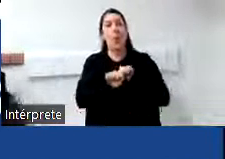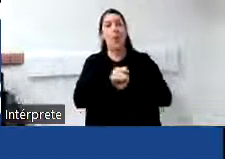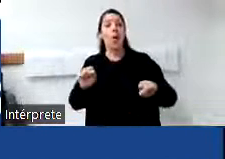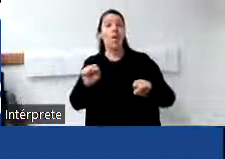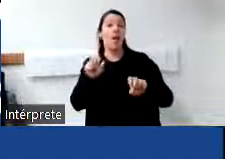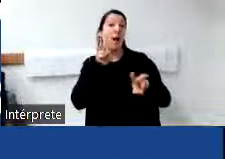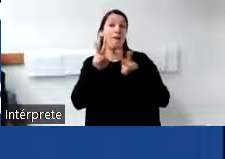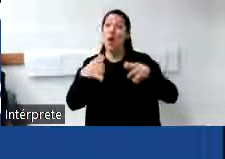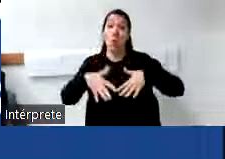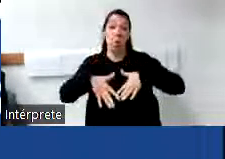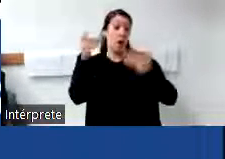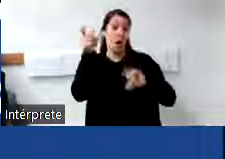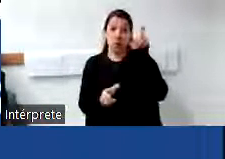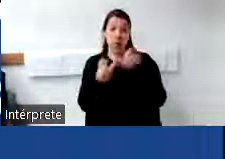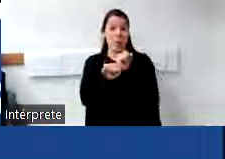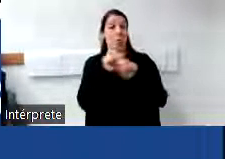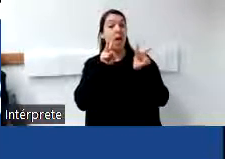las personas.